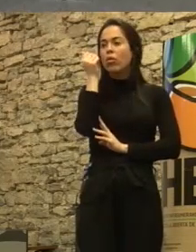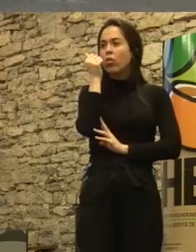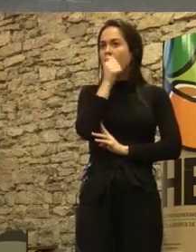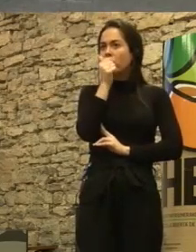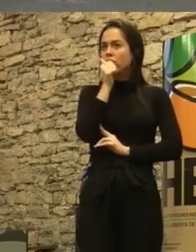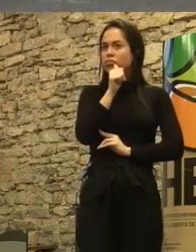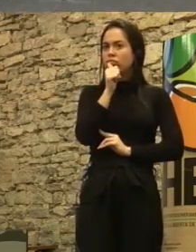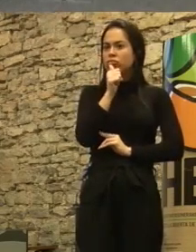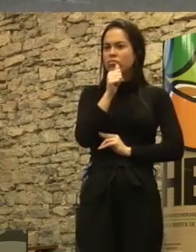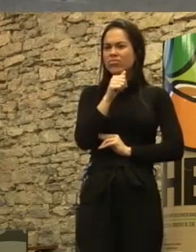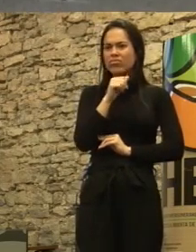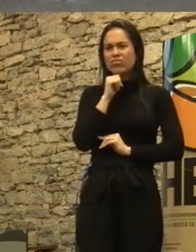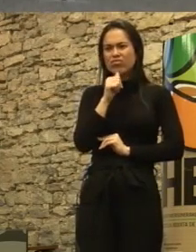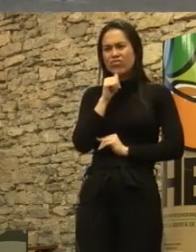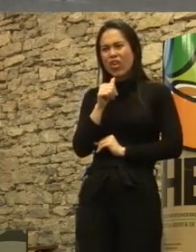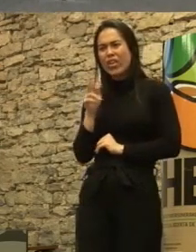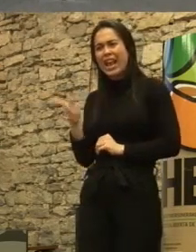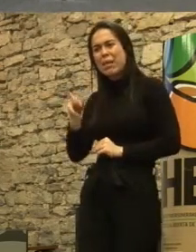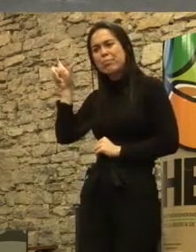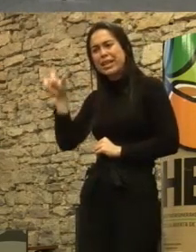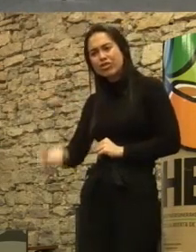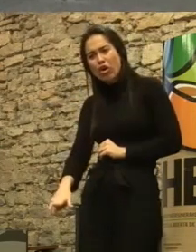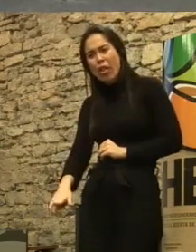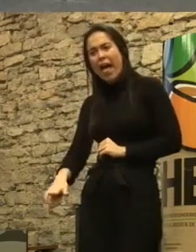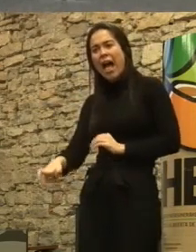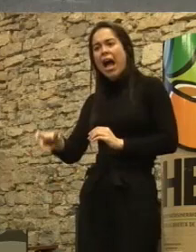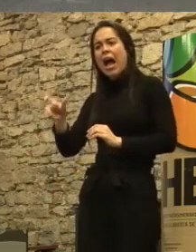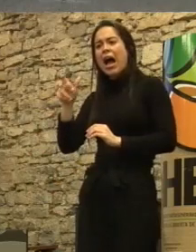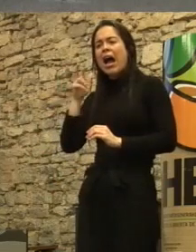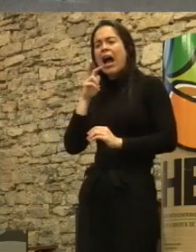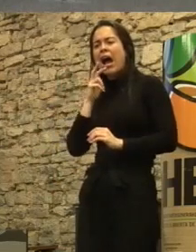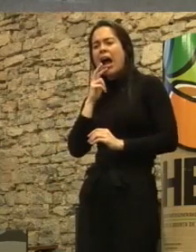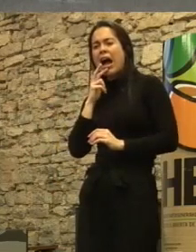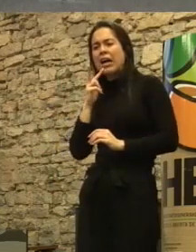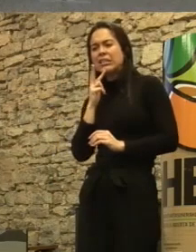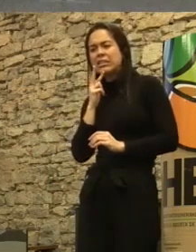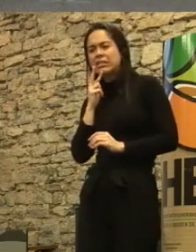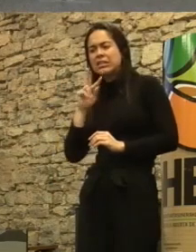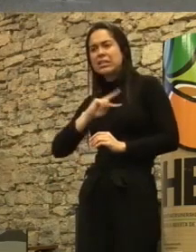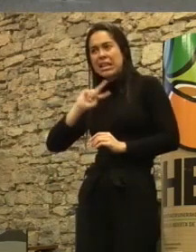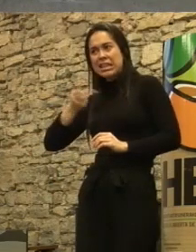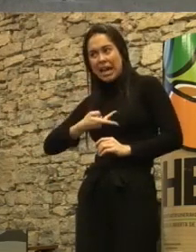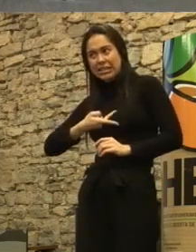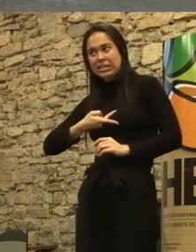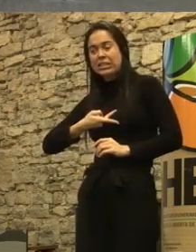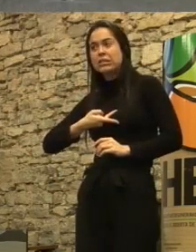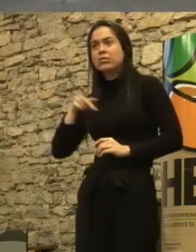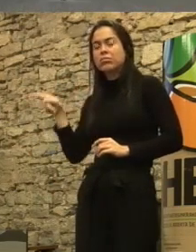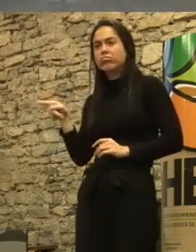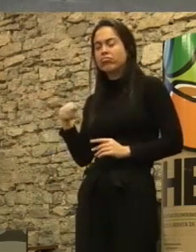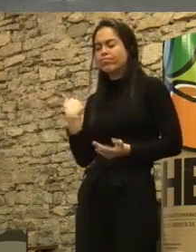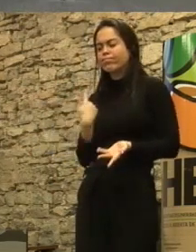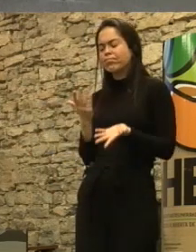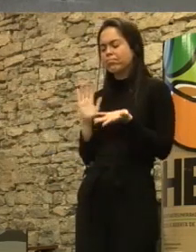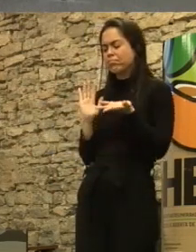tratar a una persona trans. Y se empieza a preguntar por qué. Y luego se pregunta también por qué a su consulta no va